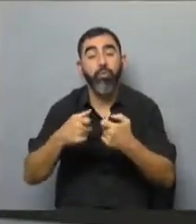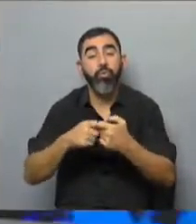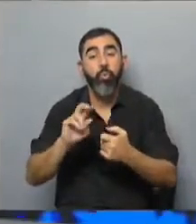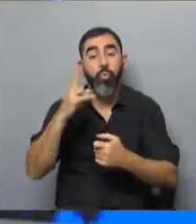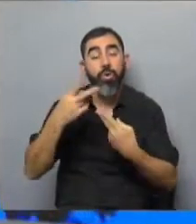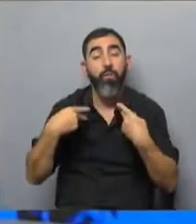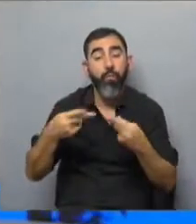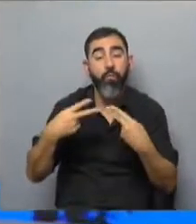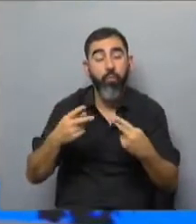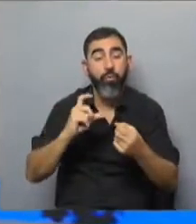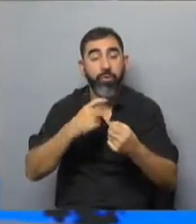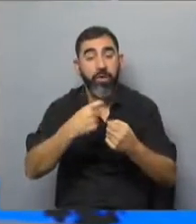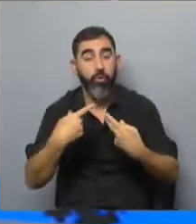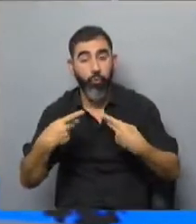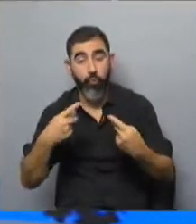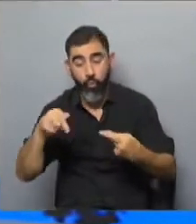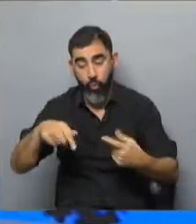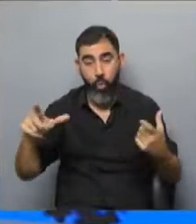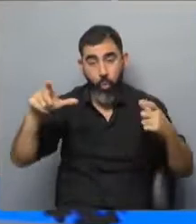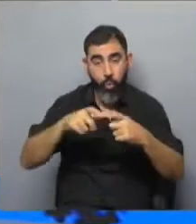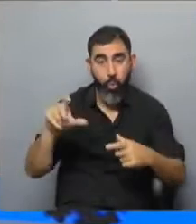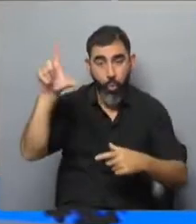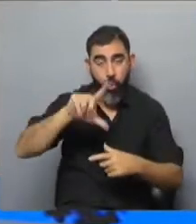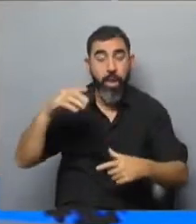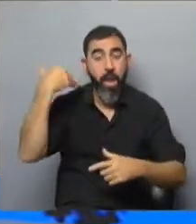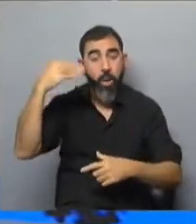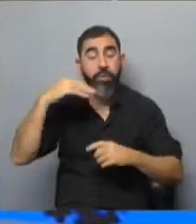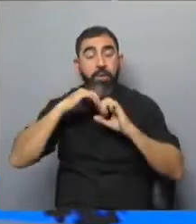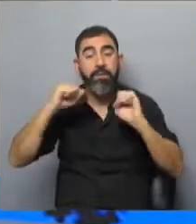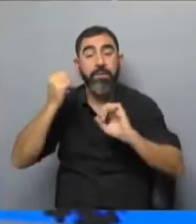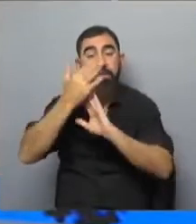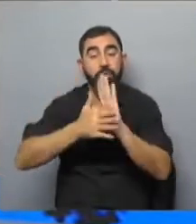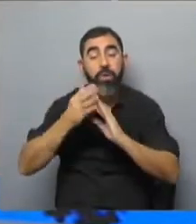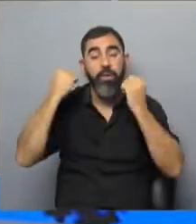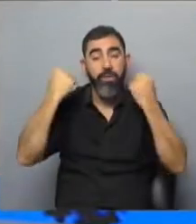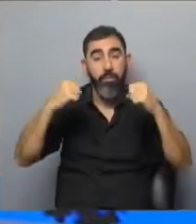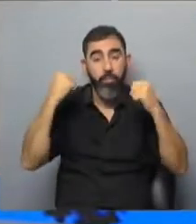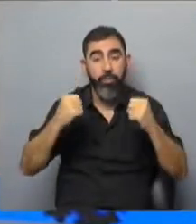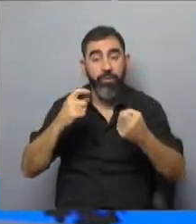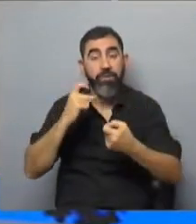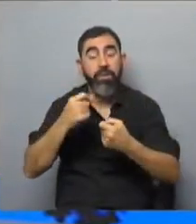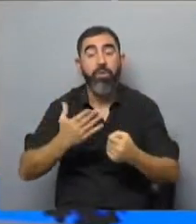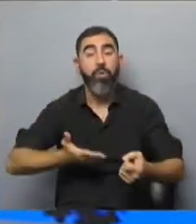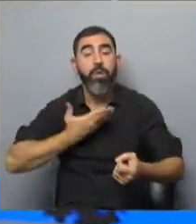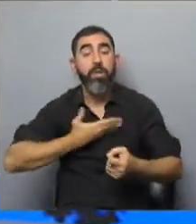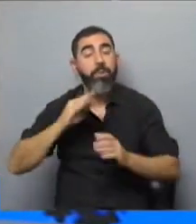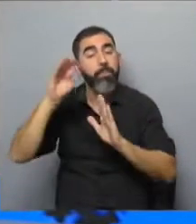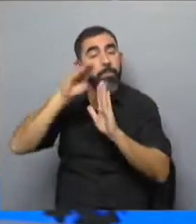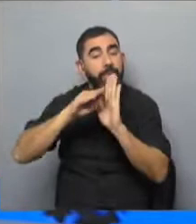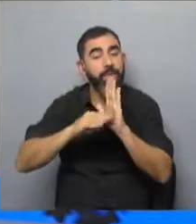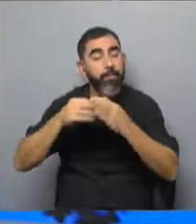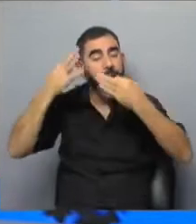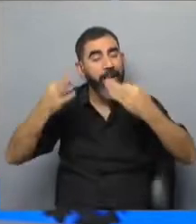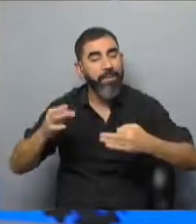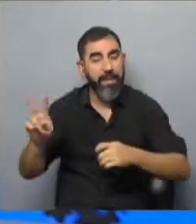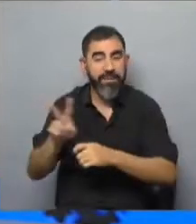Uruguaya de Fútbol y la Mutual se van a reunir este lunes con autoridades de la Secretaría Nacional de Deportes. La Mutual reclama medidas para que se garantice